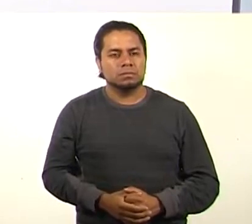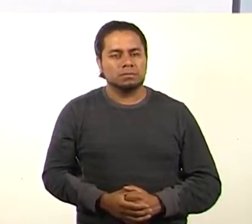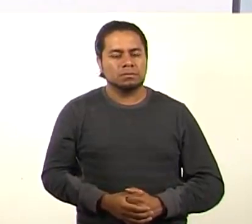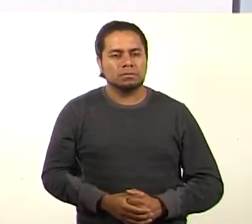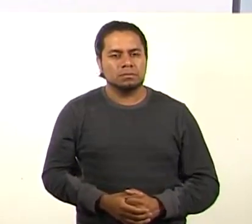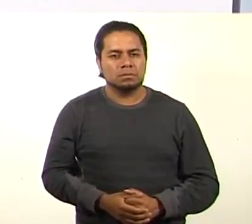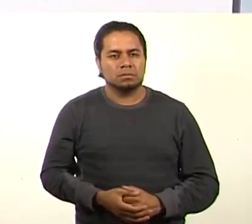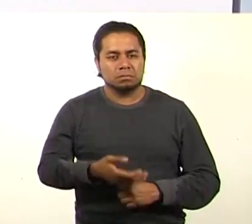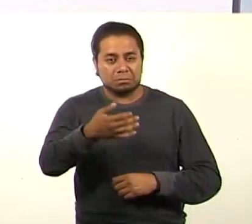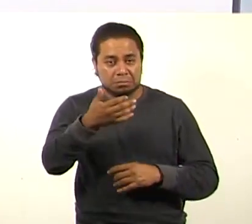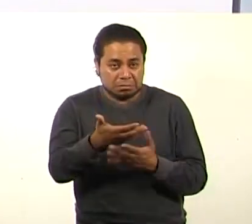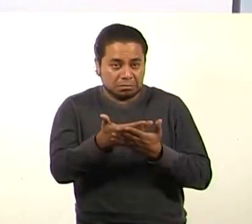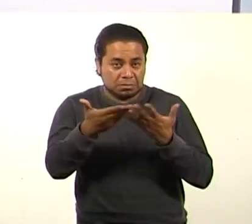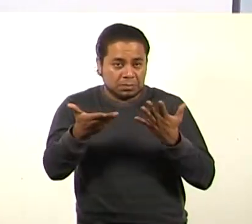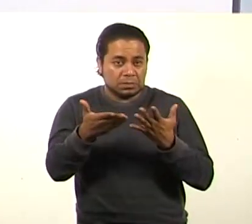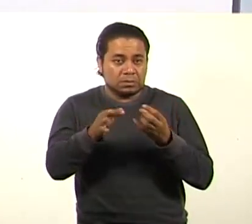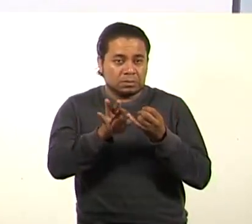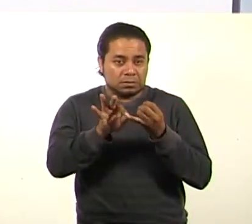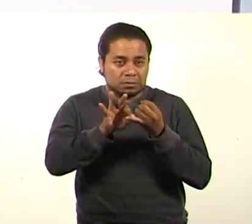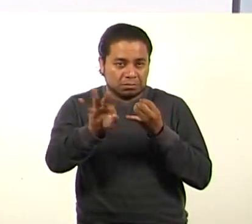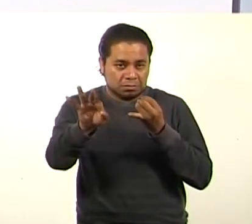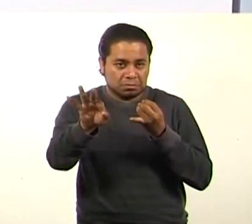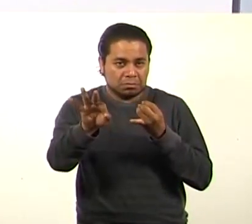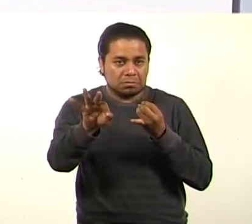Bien, y por último,